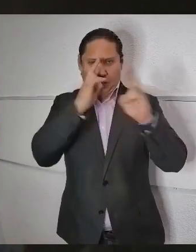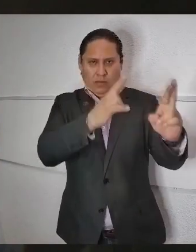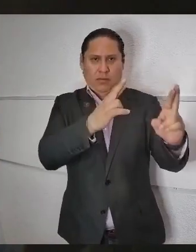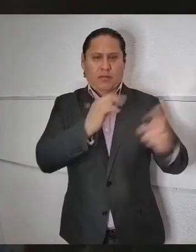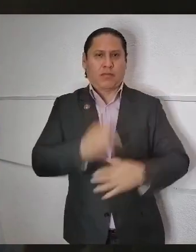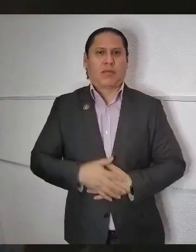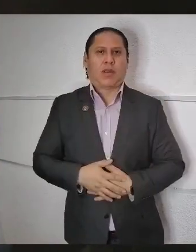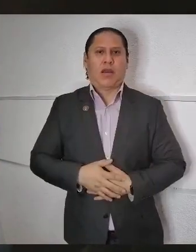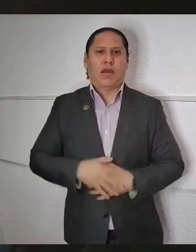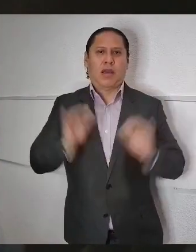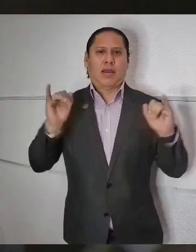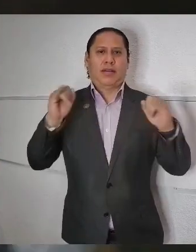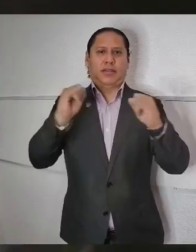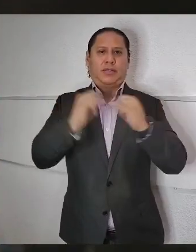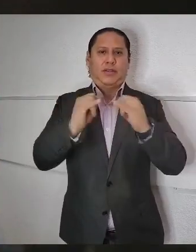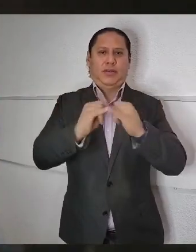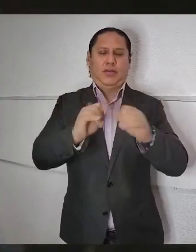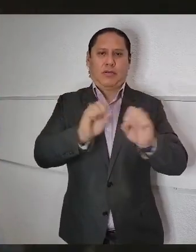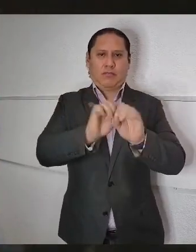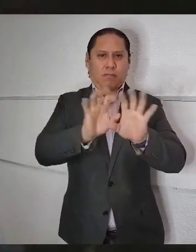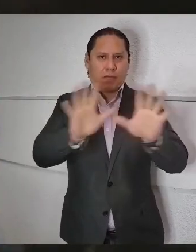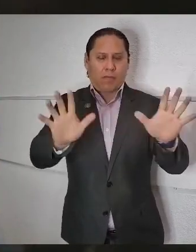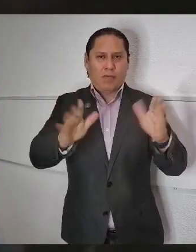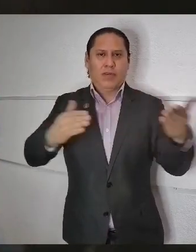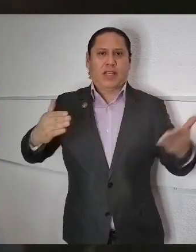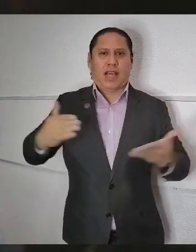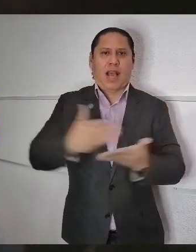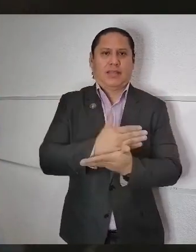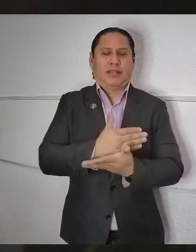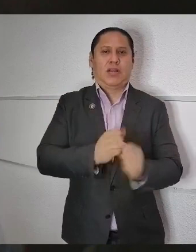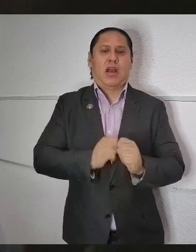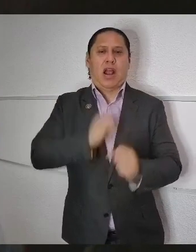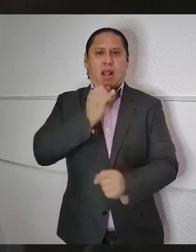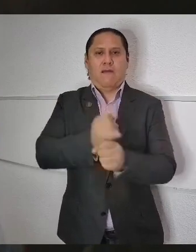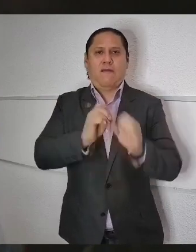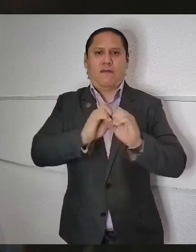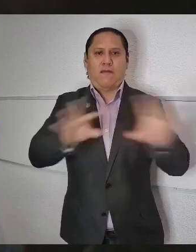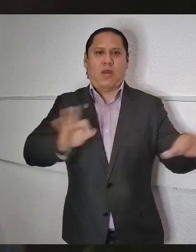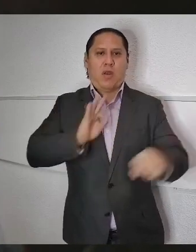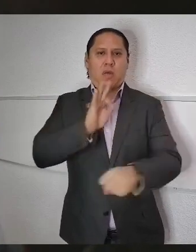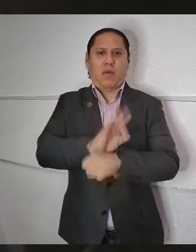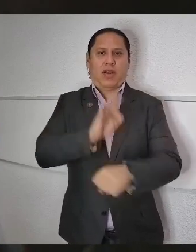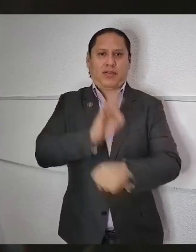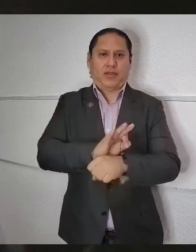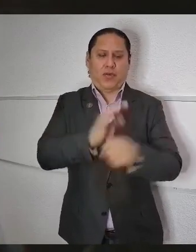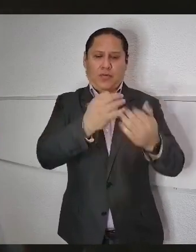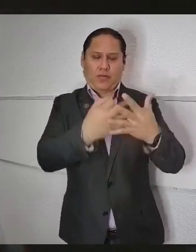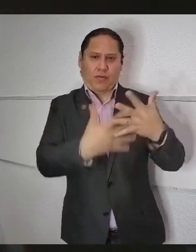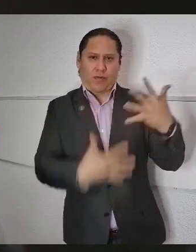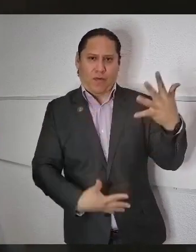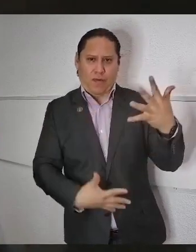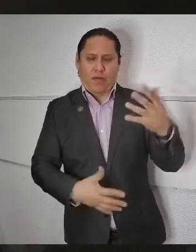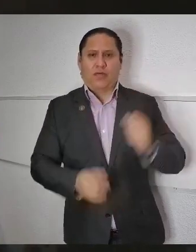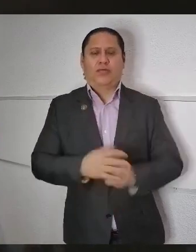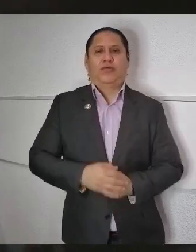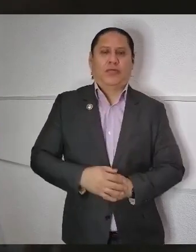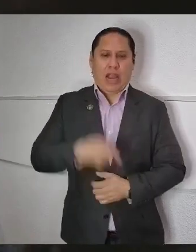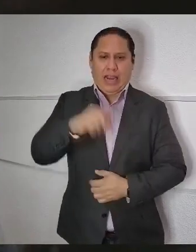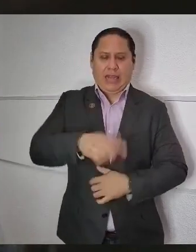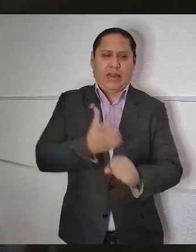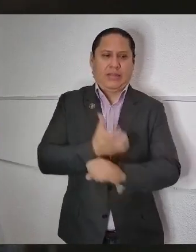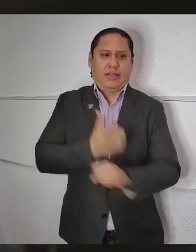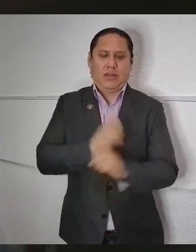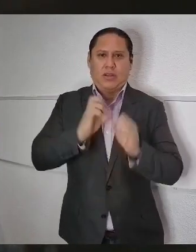respetuosamente al Instituto de Transparencia, Acceso a la Información y Protección de Datos Personales del Estado de